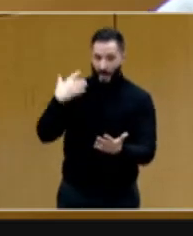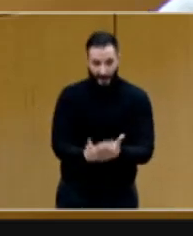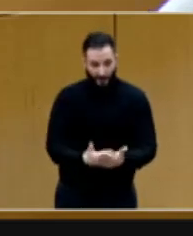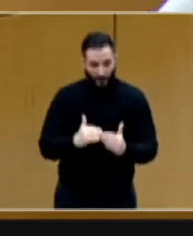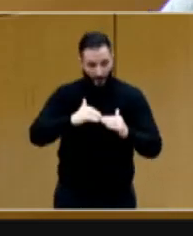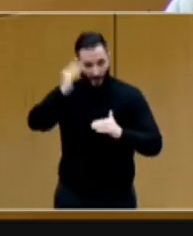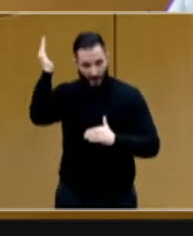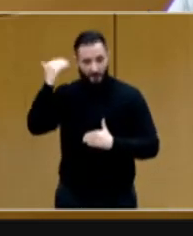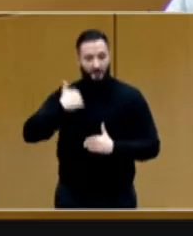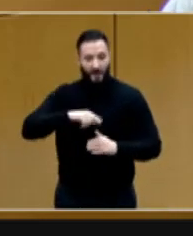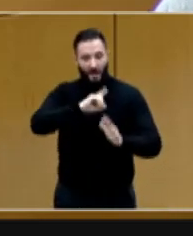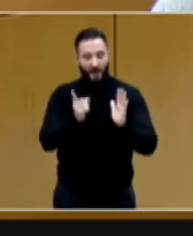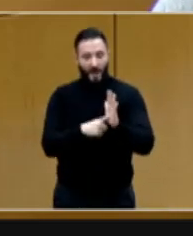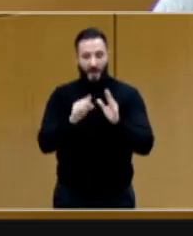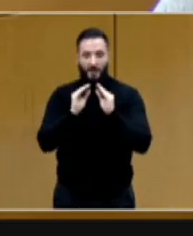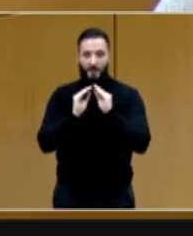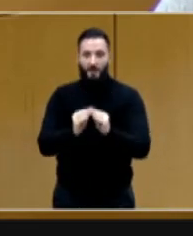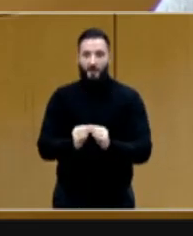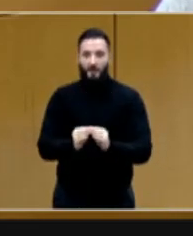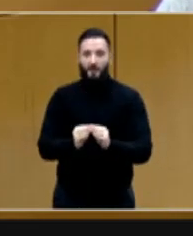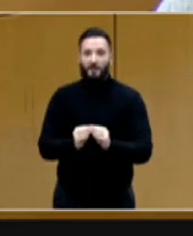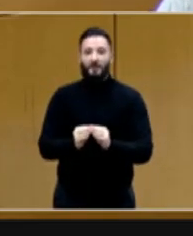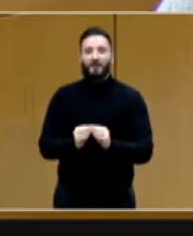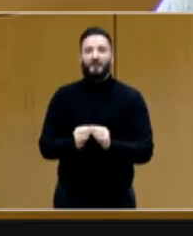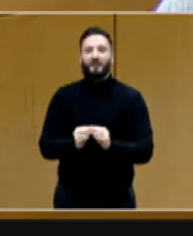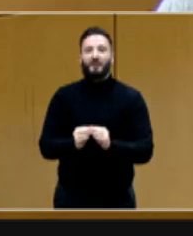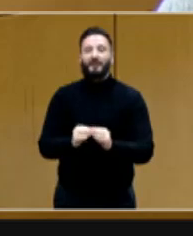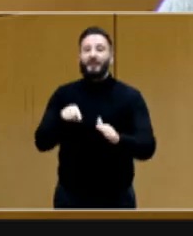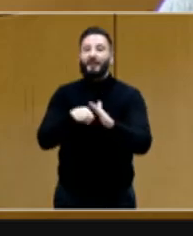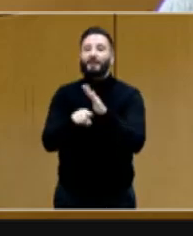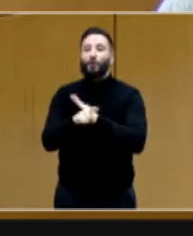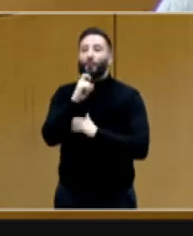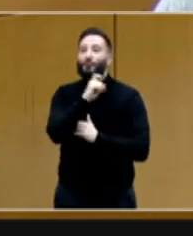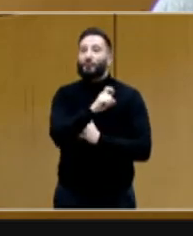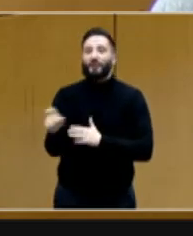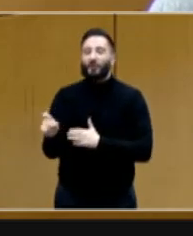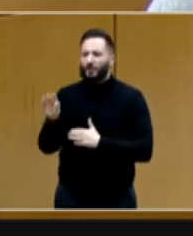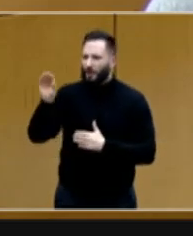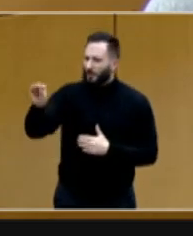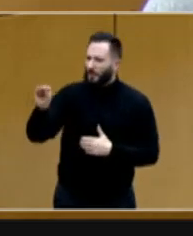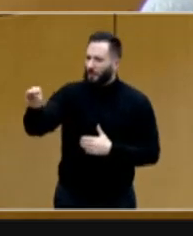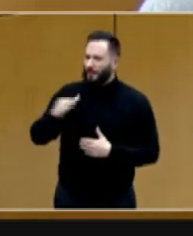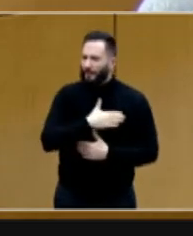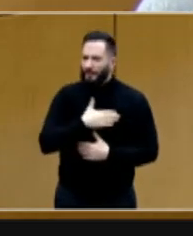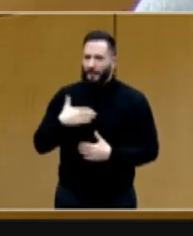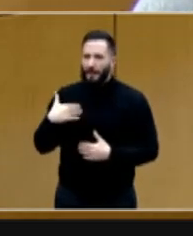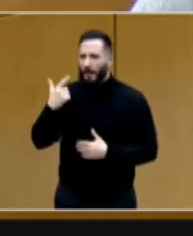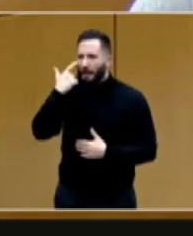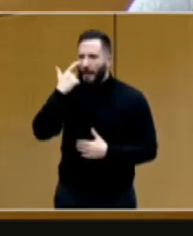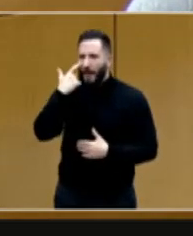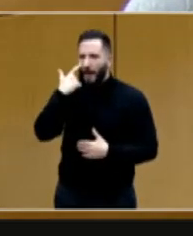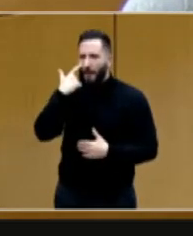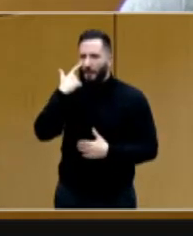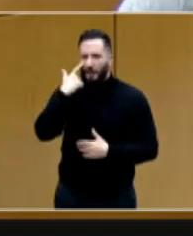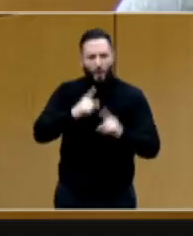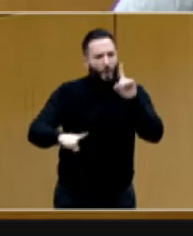al señor este al director de la fundación si qué dificultades se